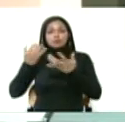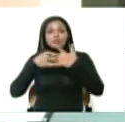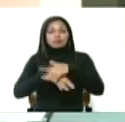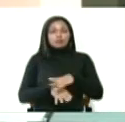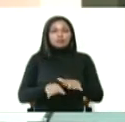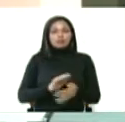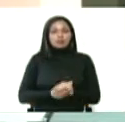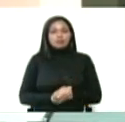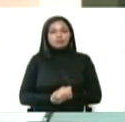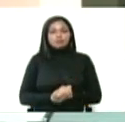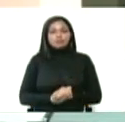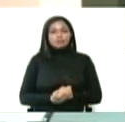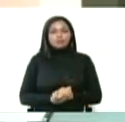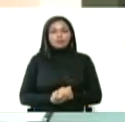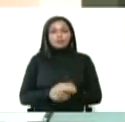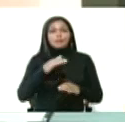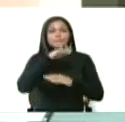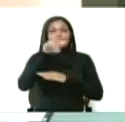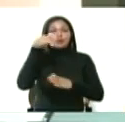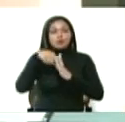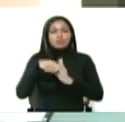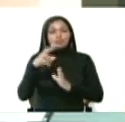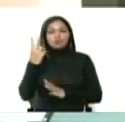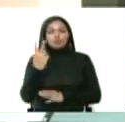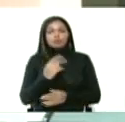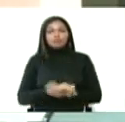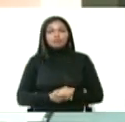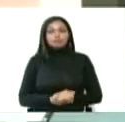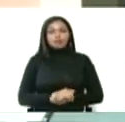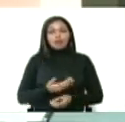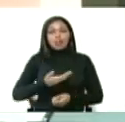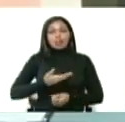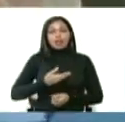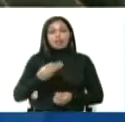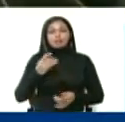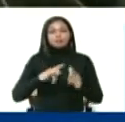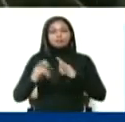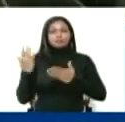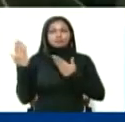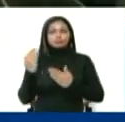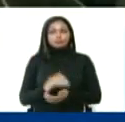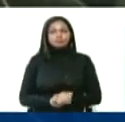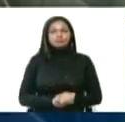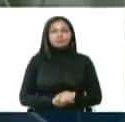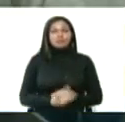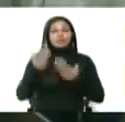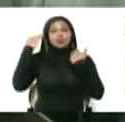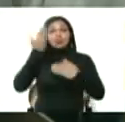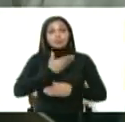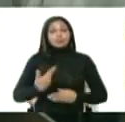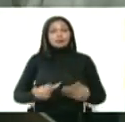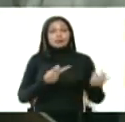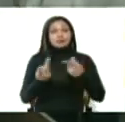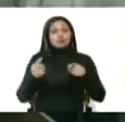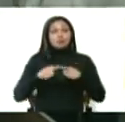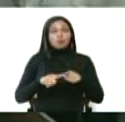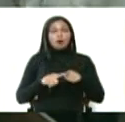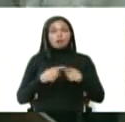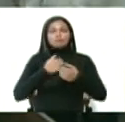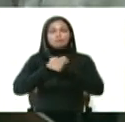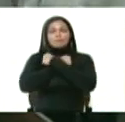integral Barrio Adentro 2. Adelante, querido alcalde. Saludos, presidente. Reciba un